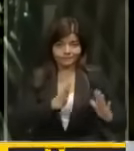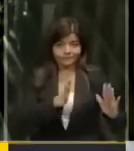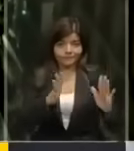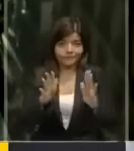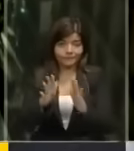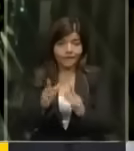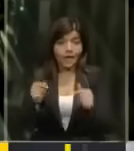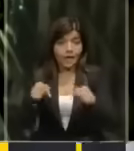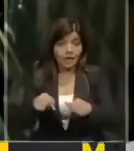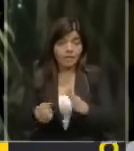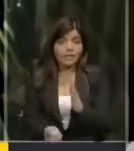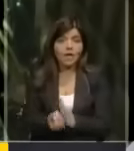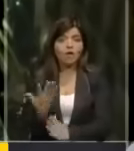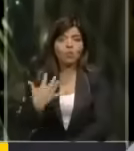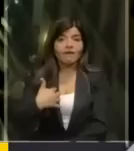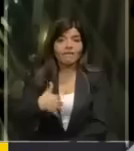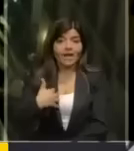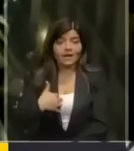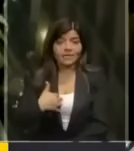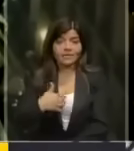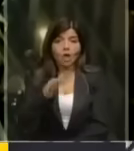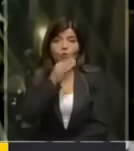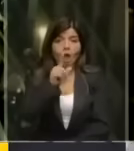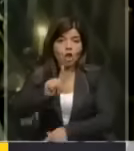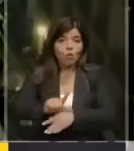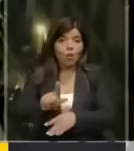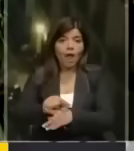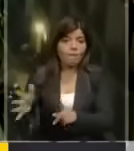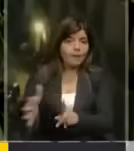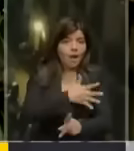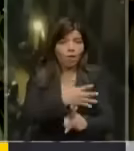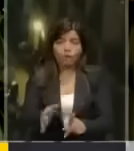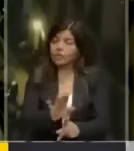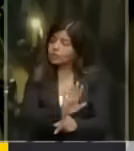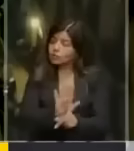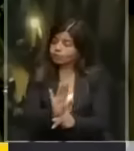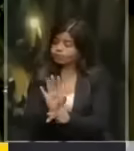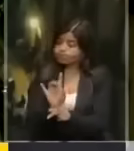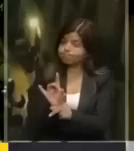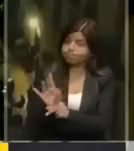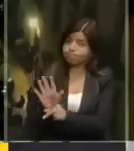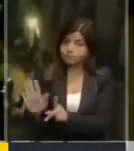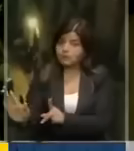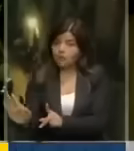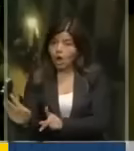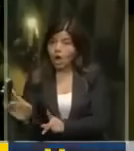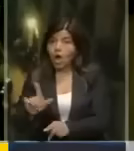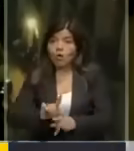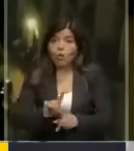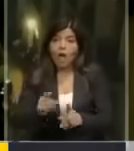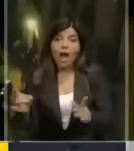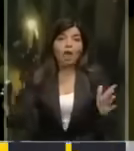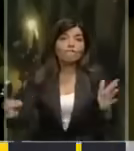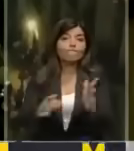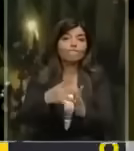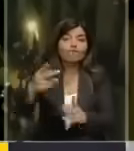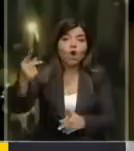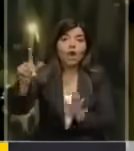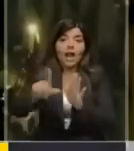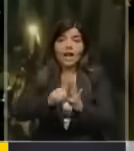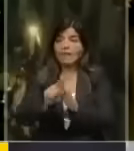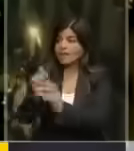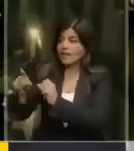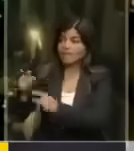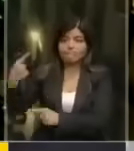En esta nueva Argentina no hay lugar para los violentos, no hay lugar para los que violan la ley para defender sus